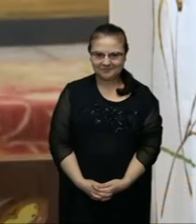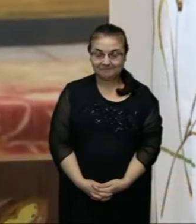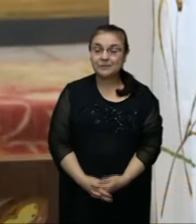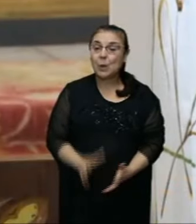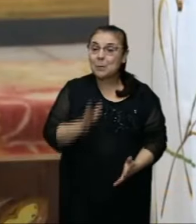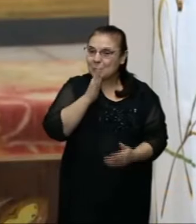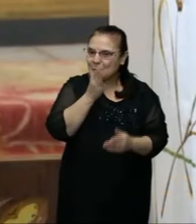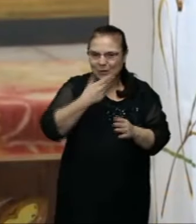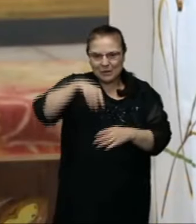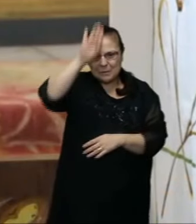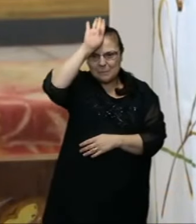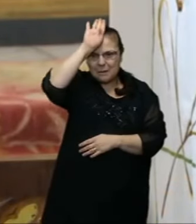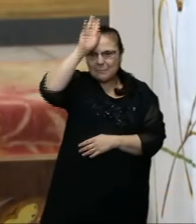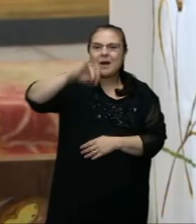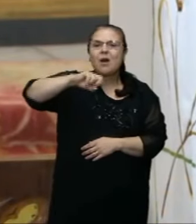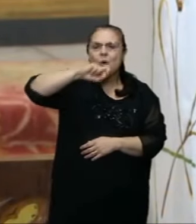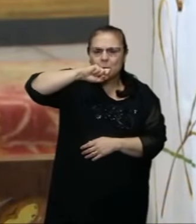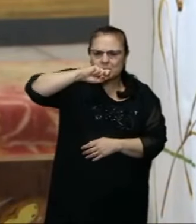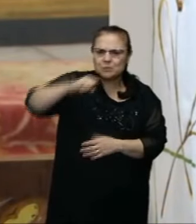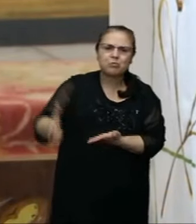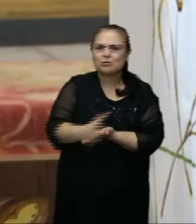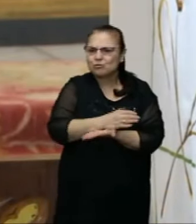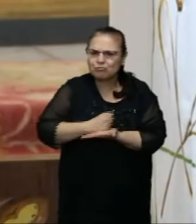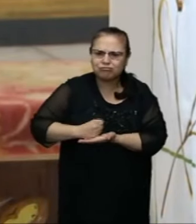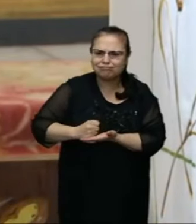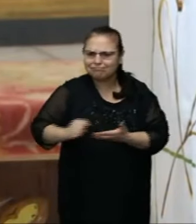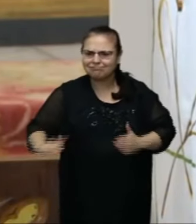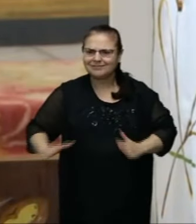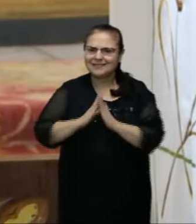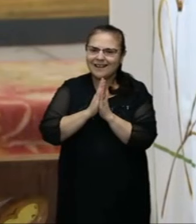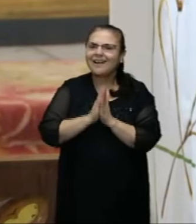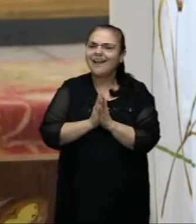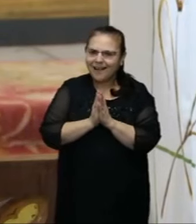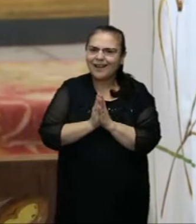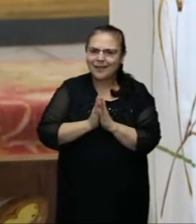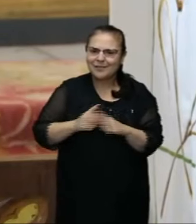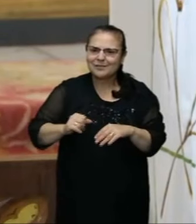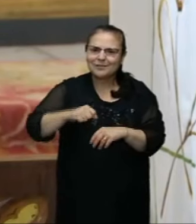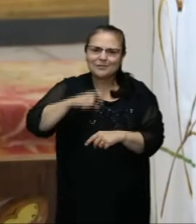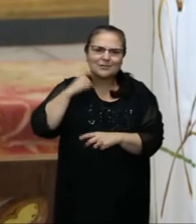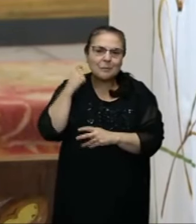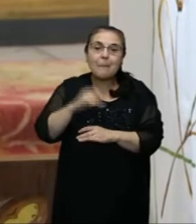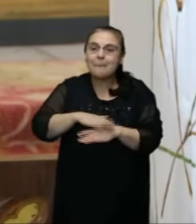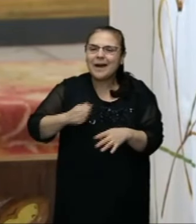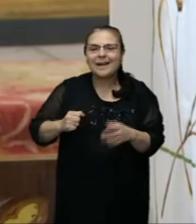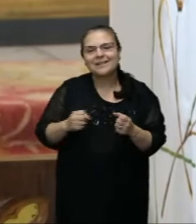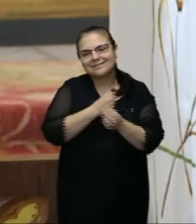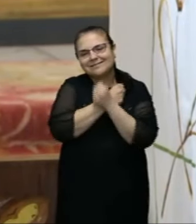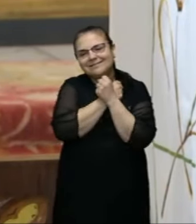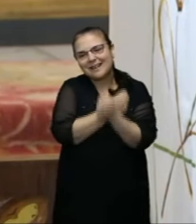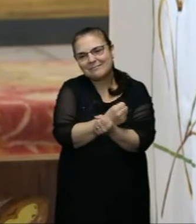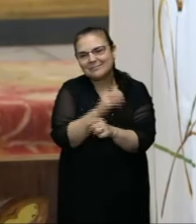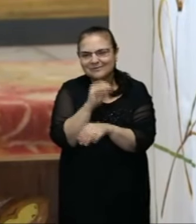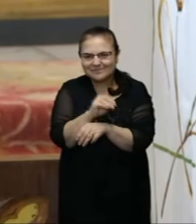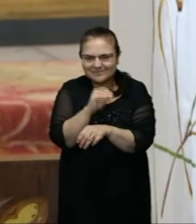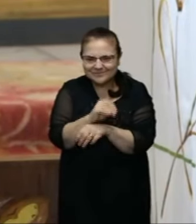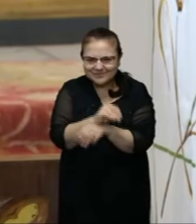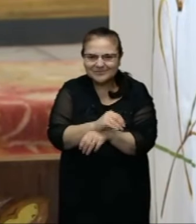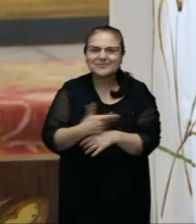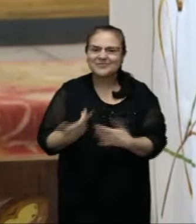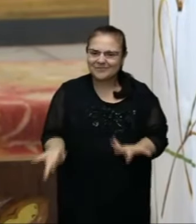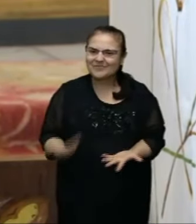Por el Papa, los obispos y todos los sagrados ministros, para que con amor cuiden del pueblo que